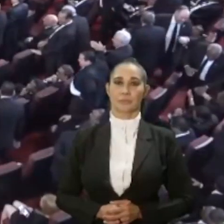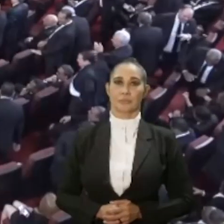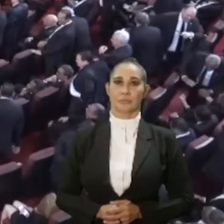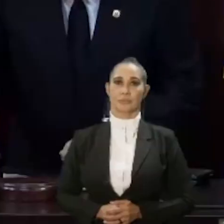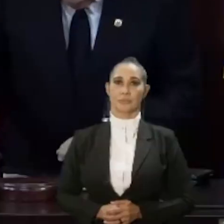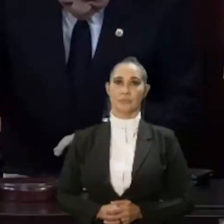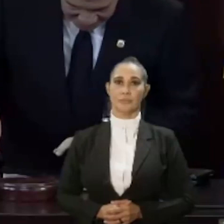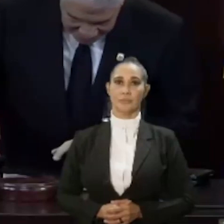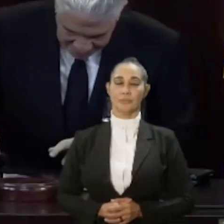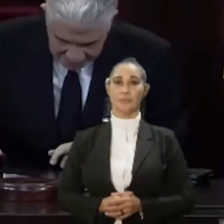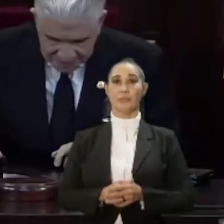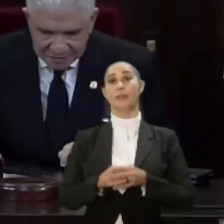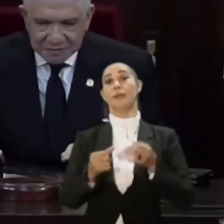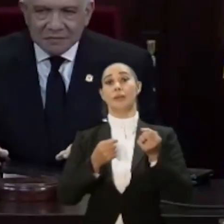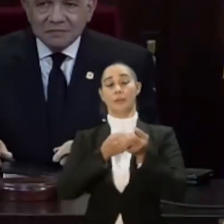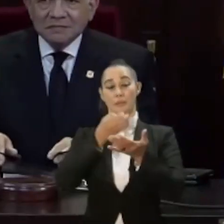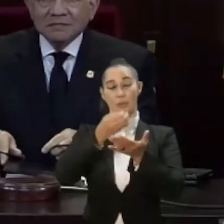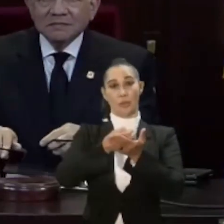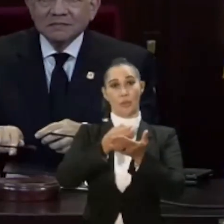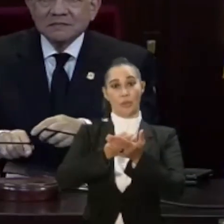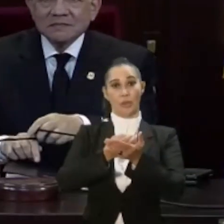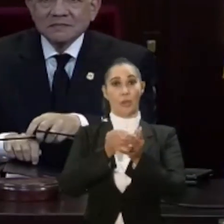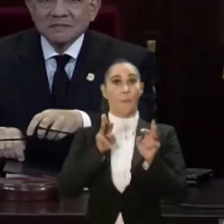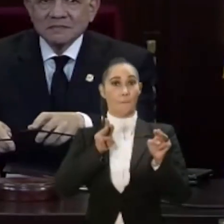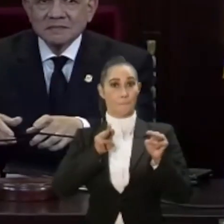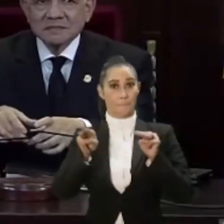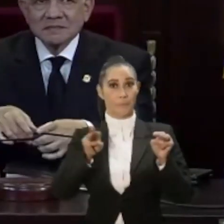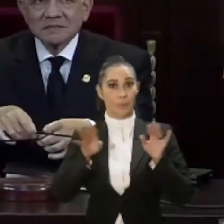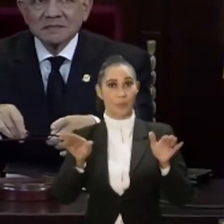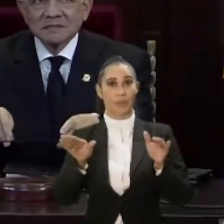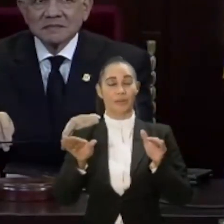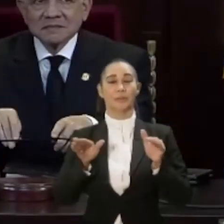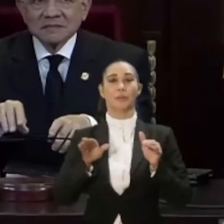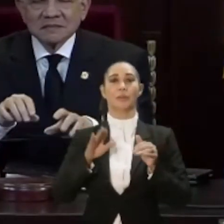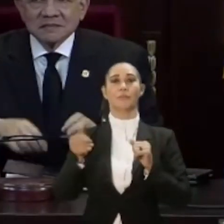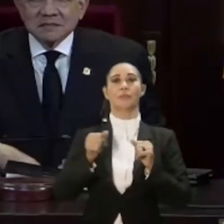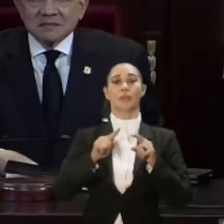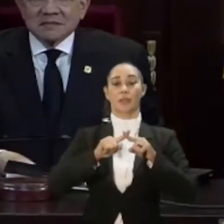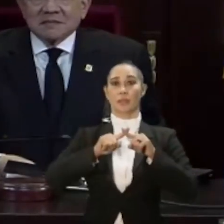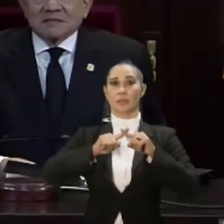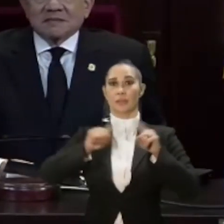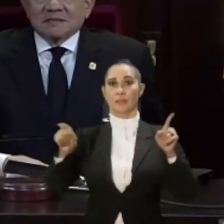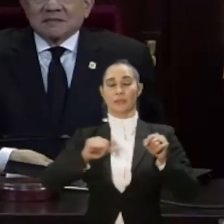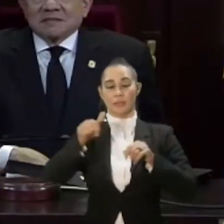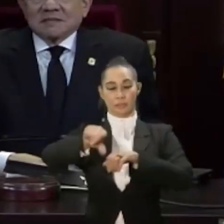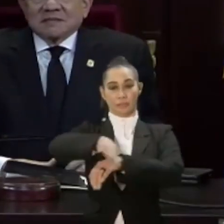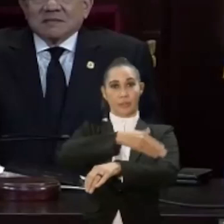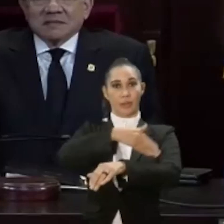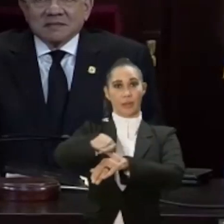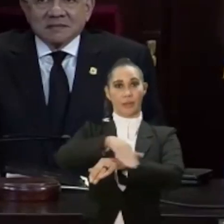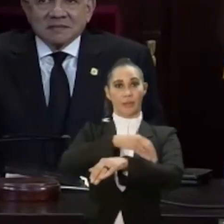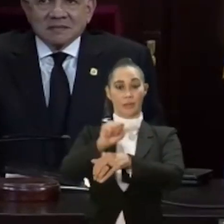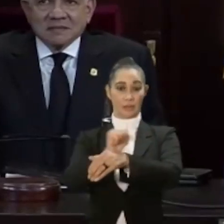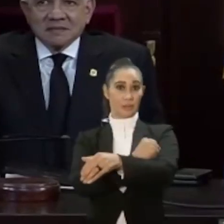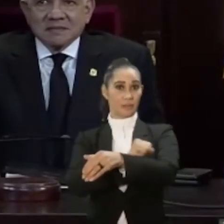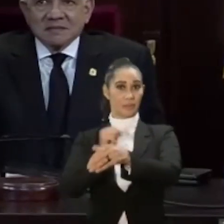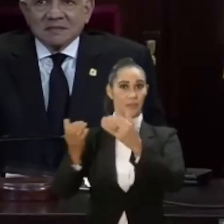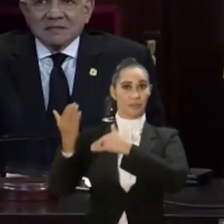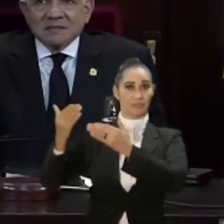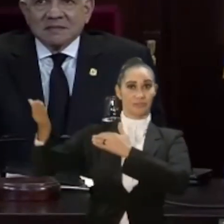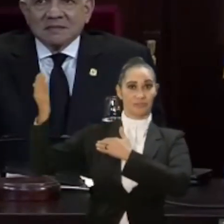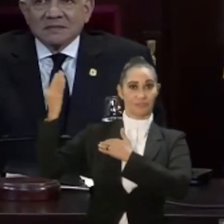A través de un esquema financiero innovador y a diferencia de la carretera de Samaná en el